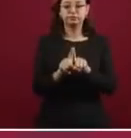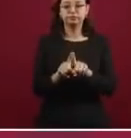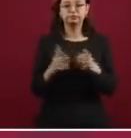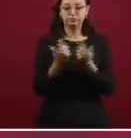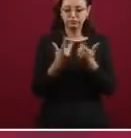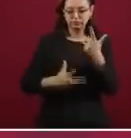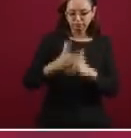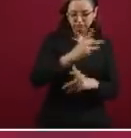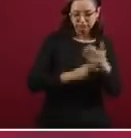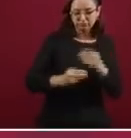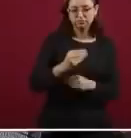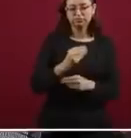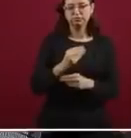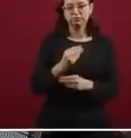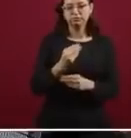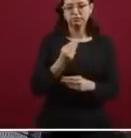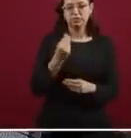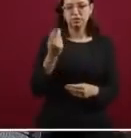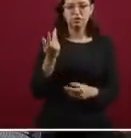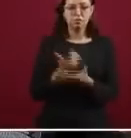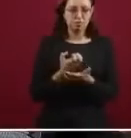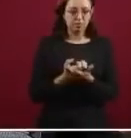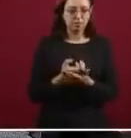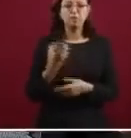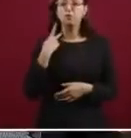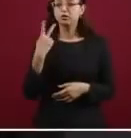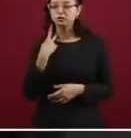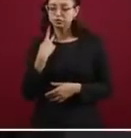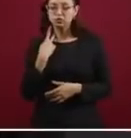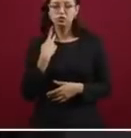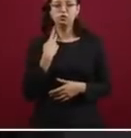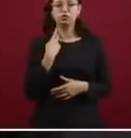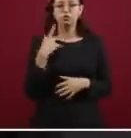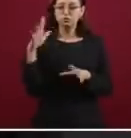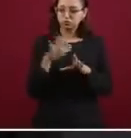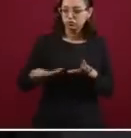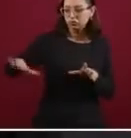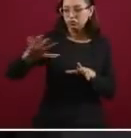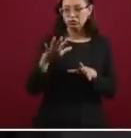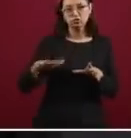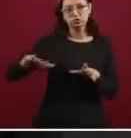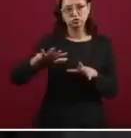económico lo político lo social